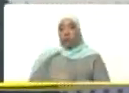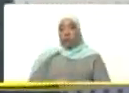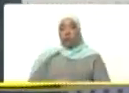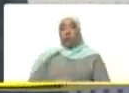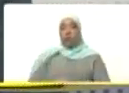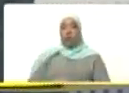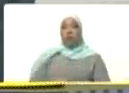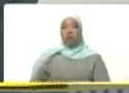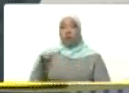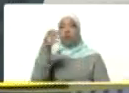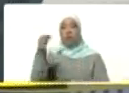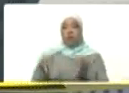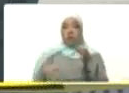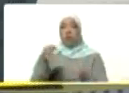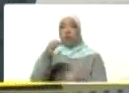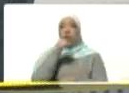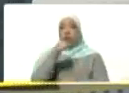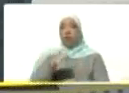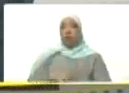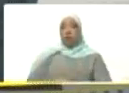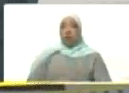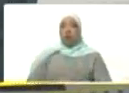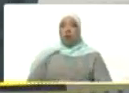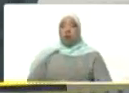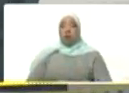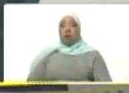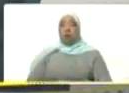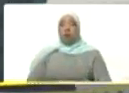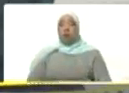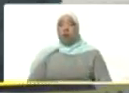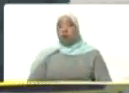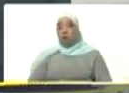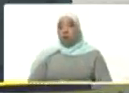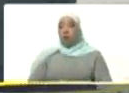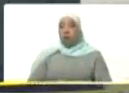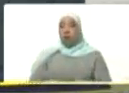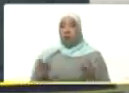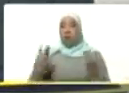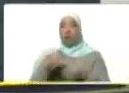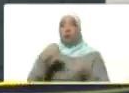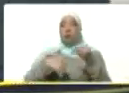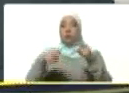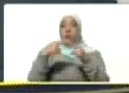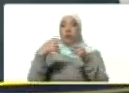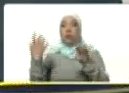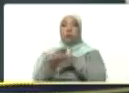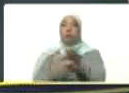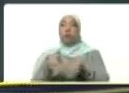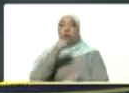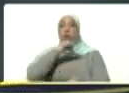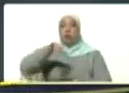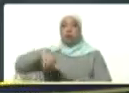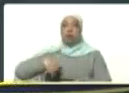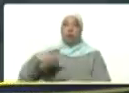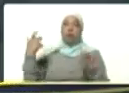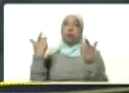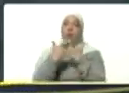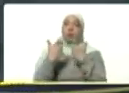calumniada injustamente of a state sponsor of terrorism, con la etiqueta increíble de que es un país que auspicia el terrorismo.